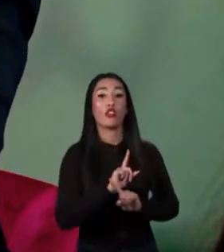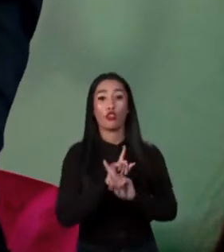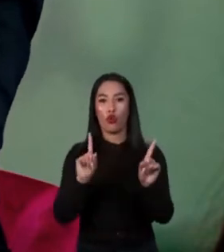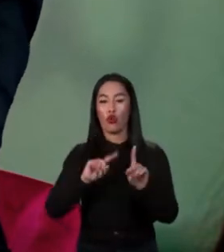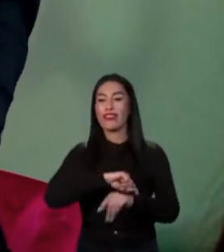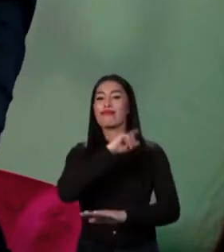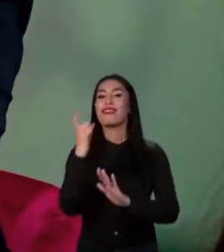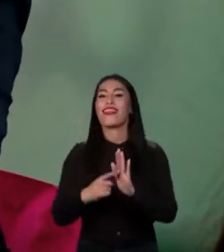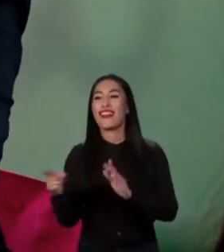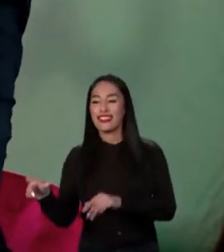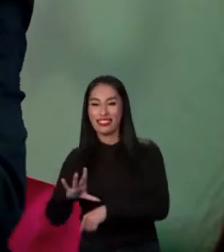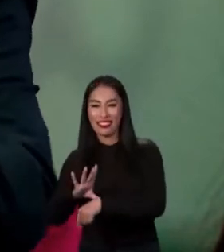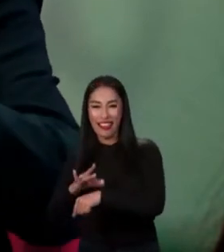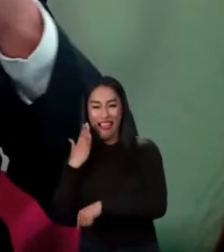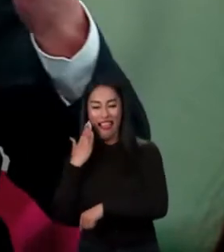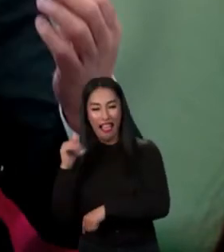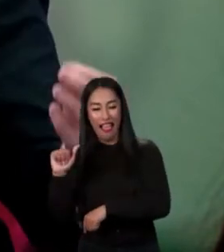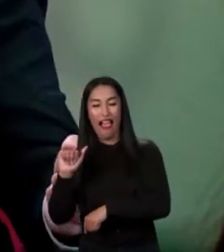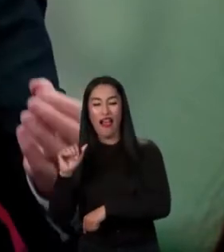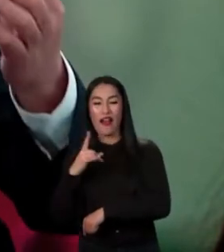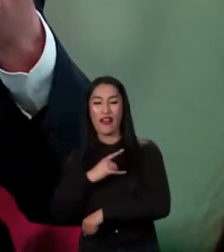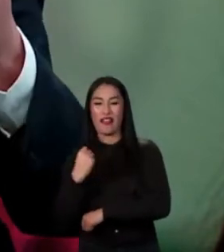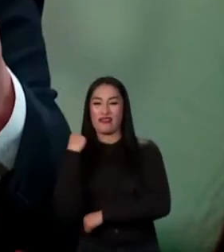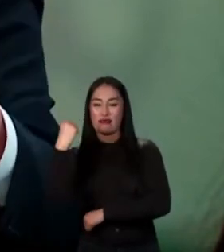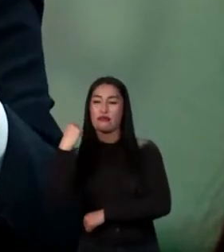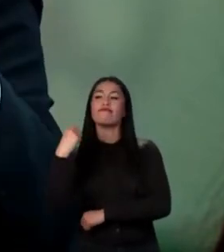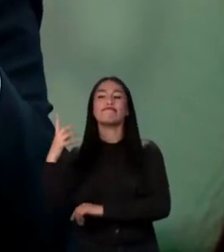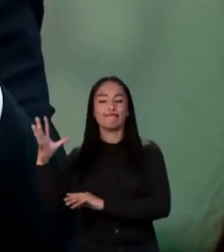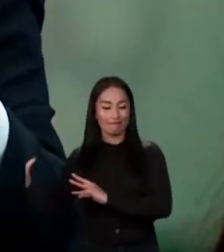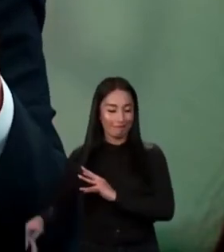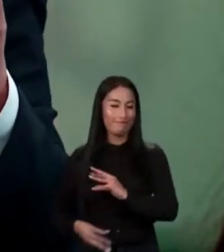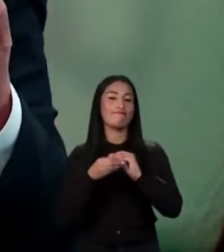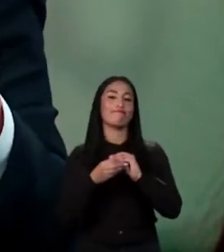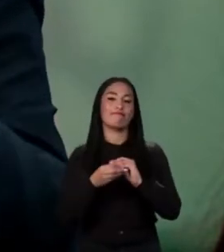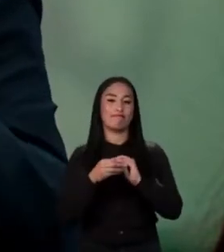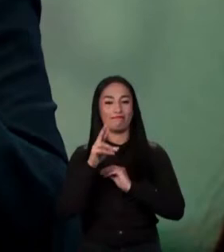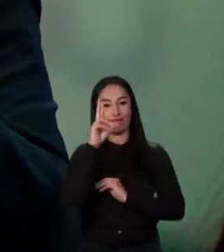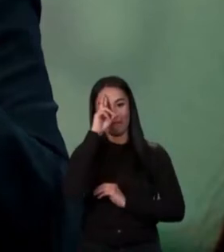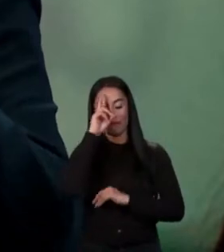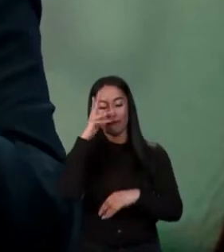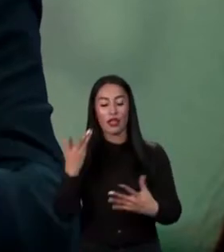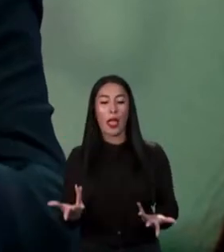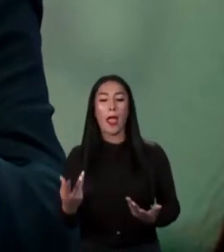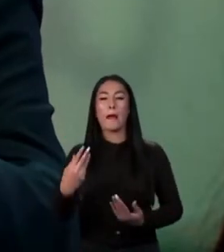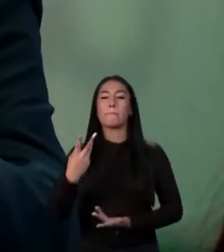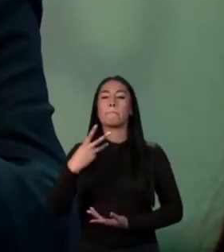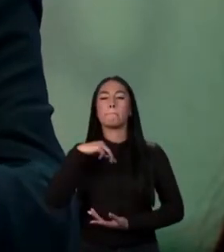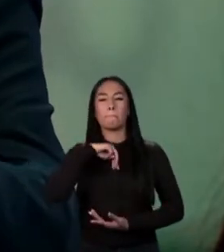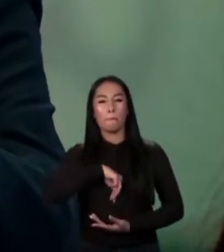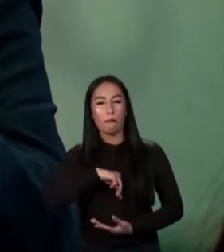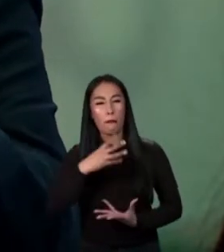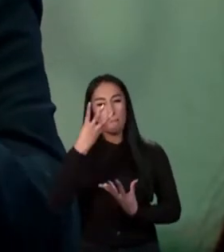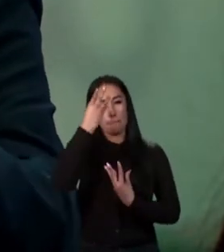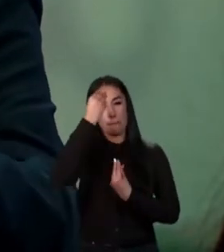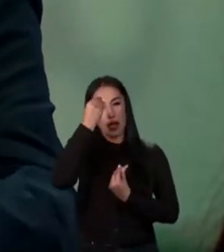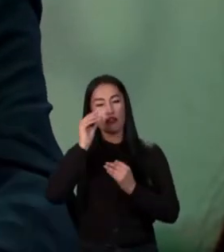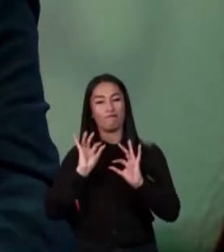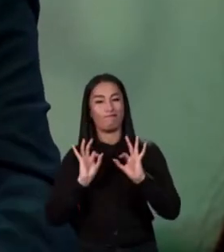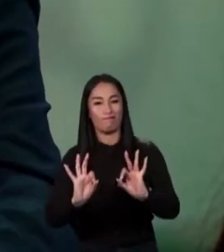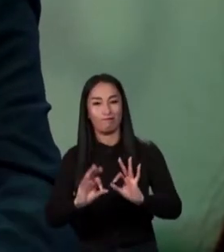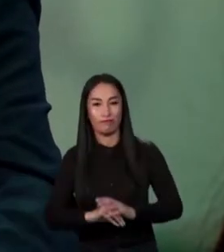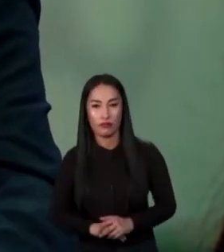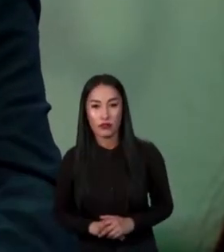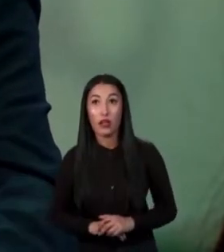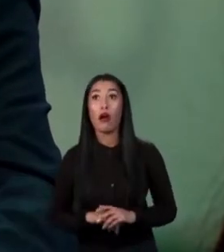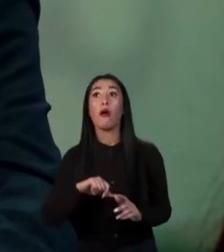de que sean de seres humanos que apropien ética valores y que hagan que realmente las connotaciones en las que vivimos indudablemente